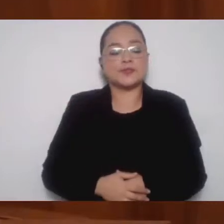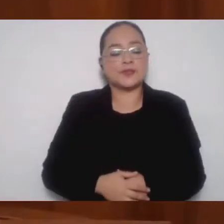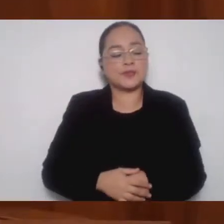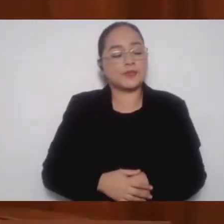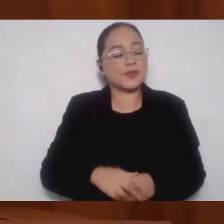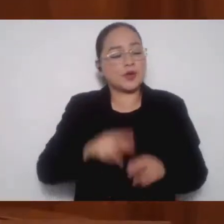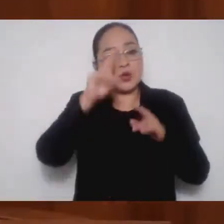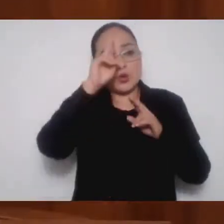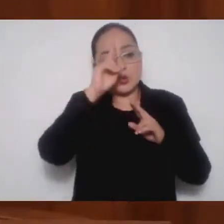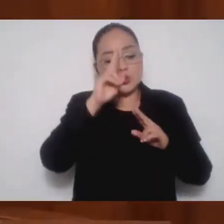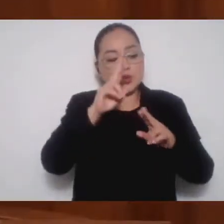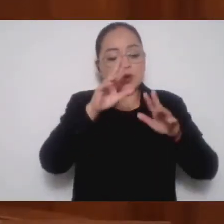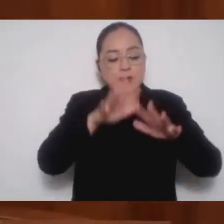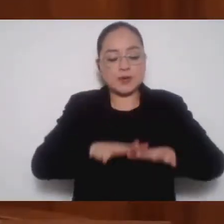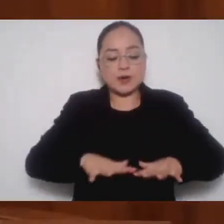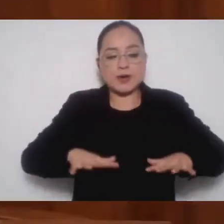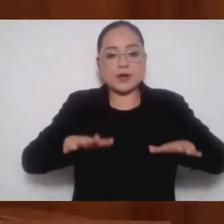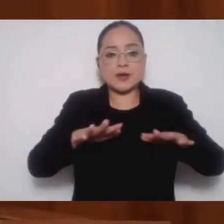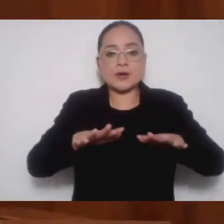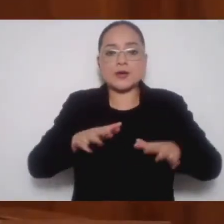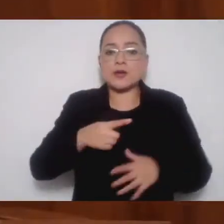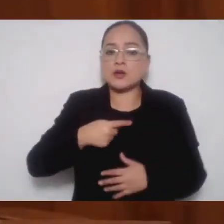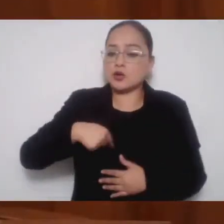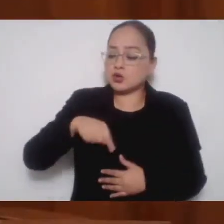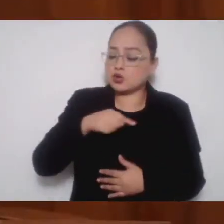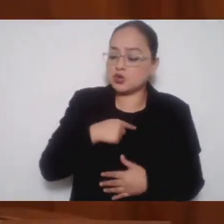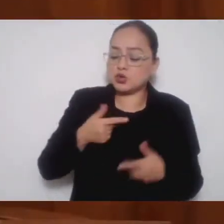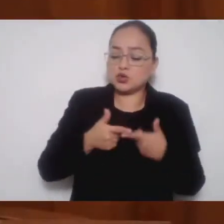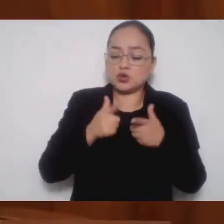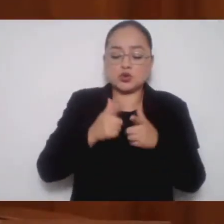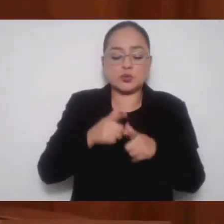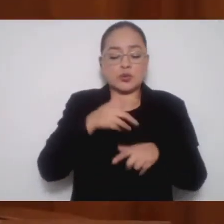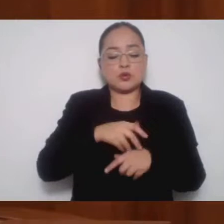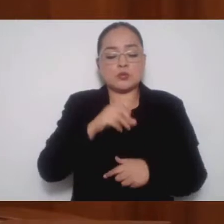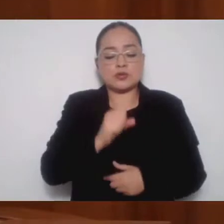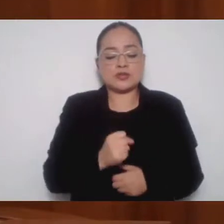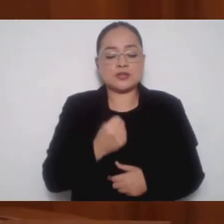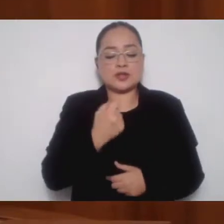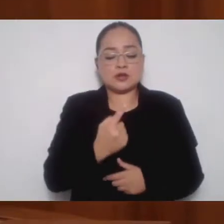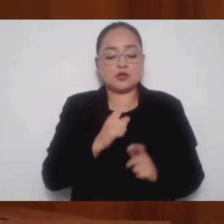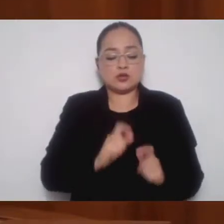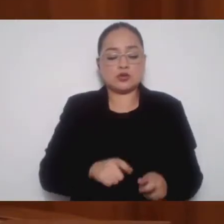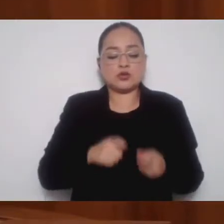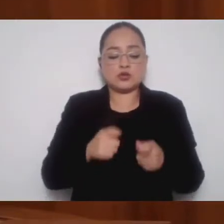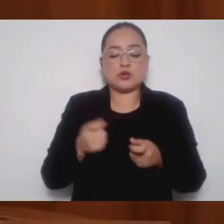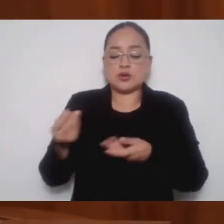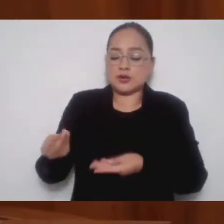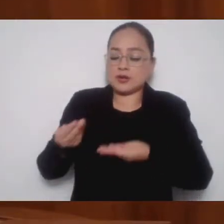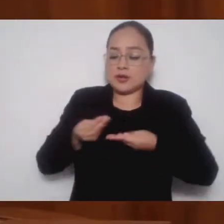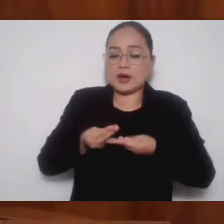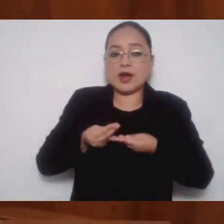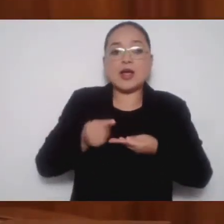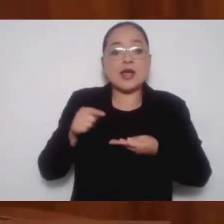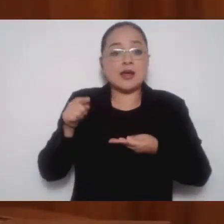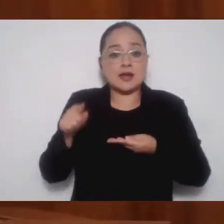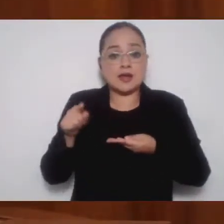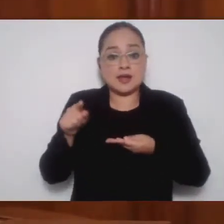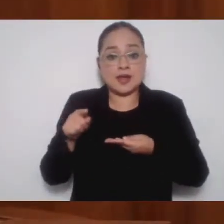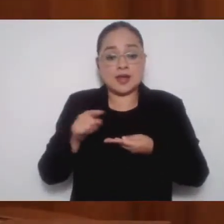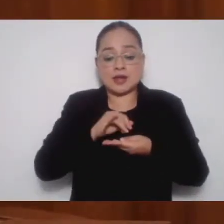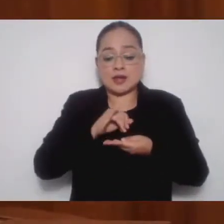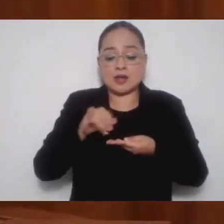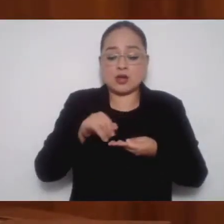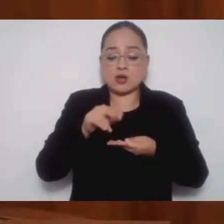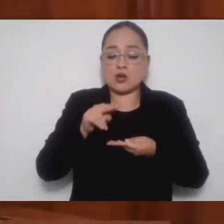Honorable Asamblea, la 61ª Legislatura recibió, por conducto de